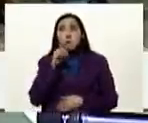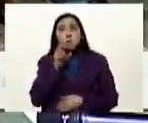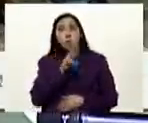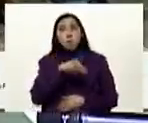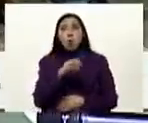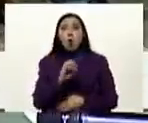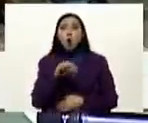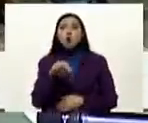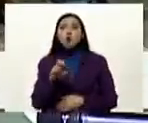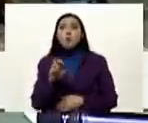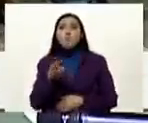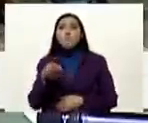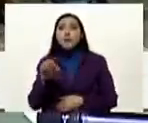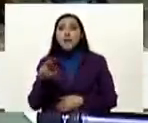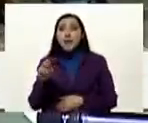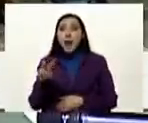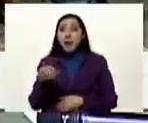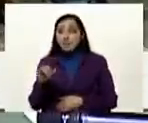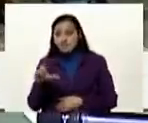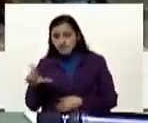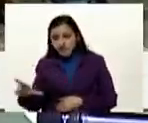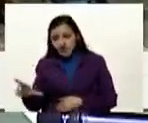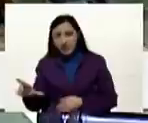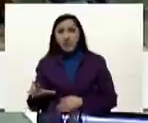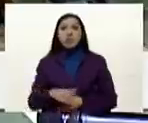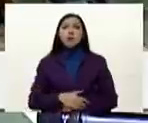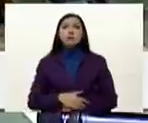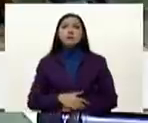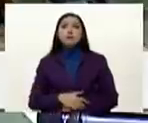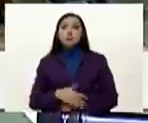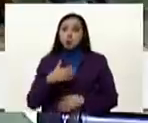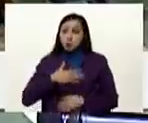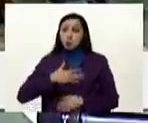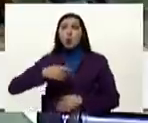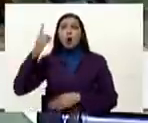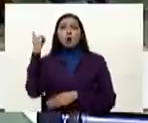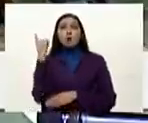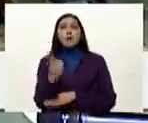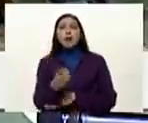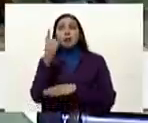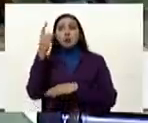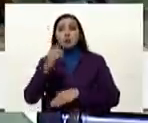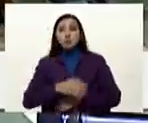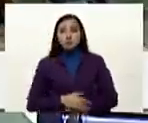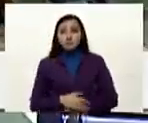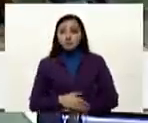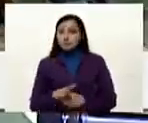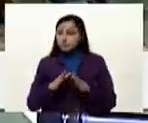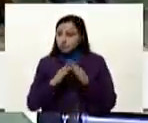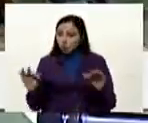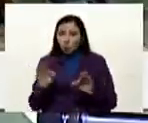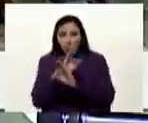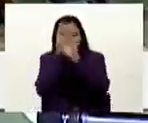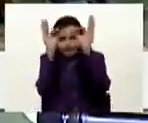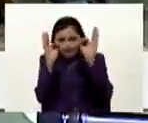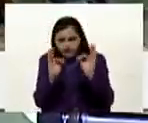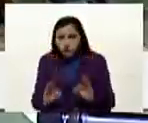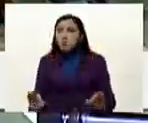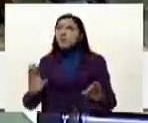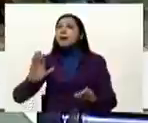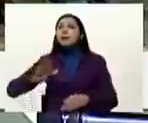Molnupiravir. He ordenado, bueno, que por todas las vías posibles e